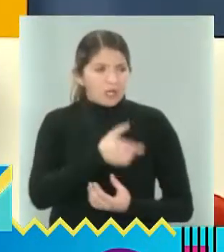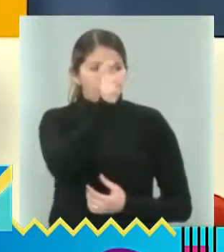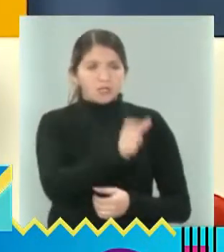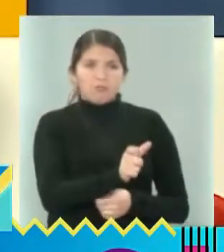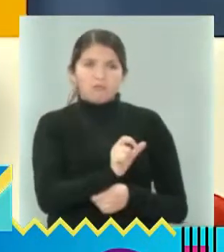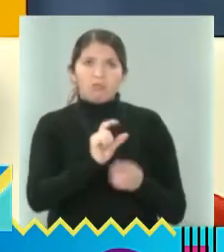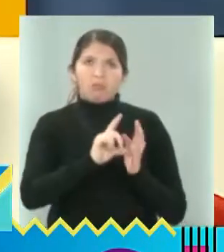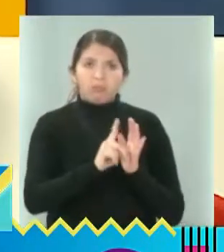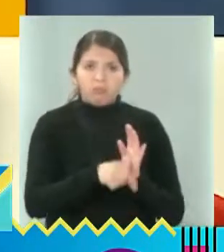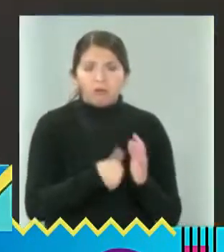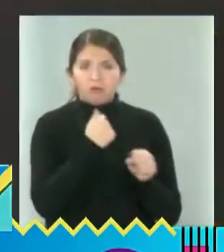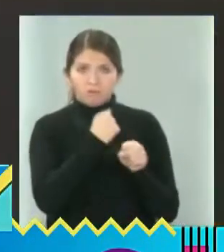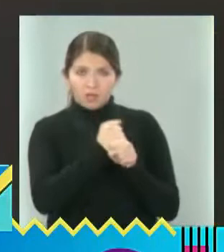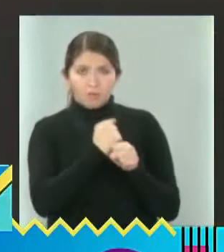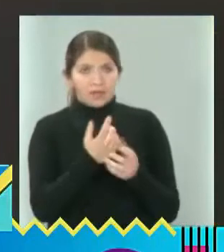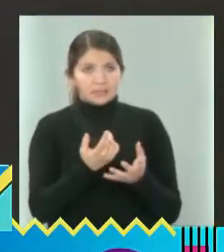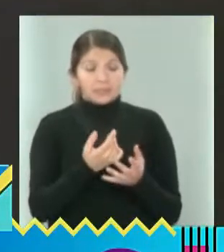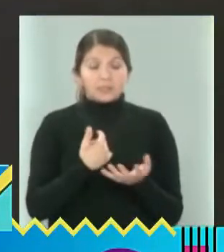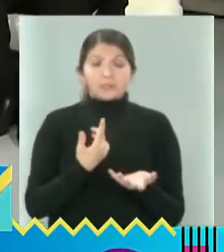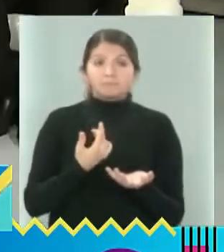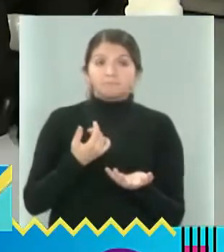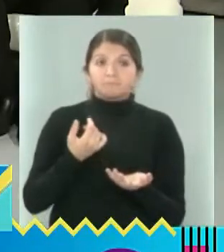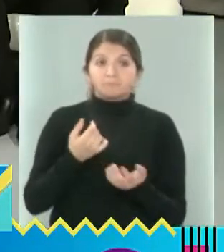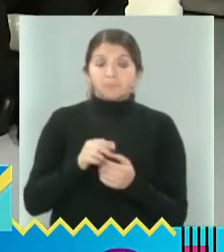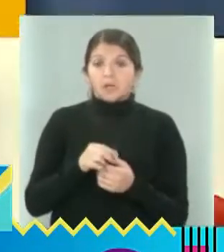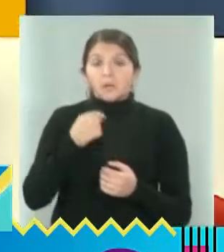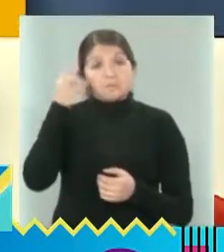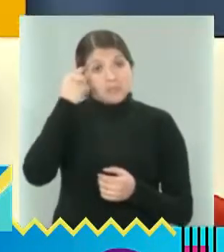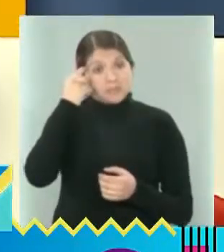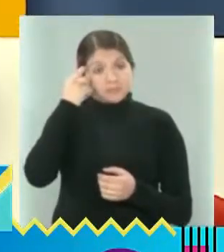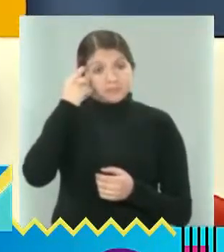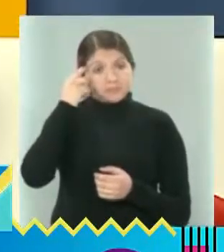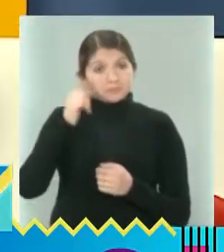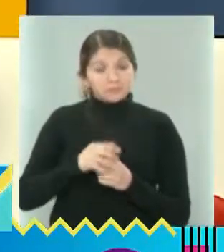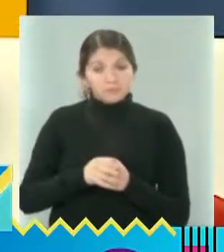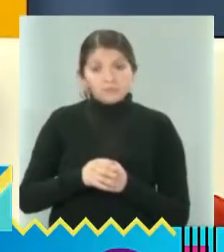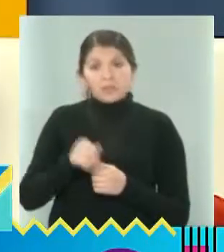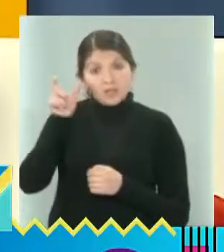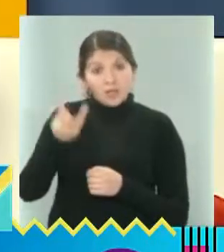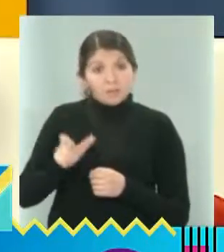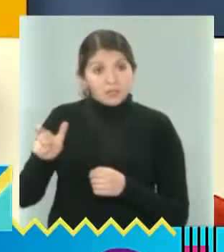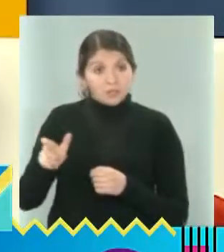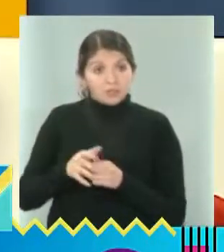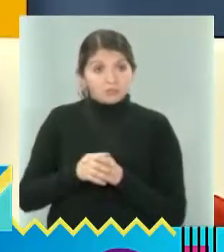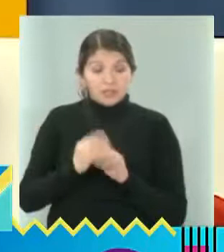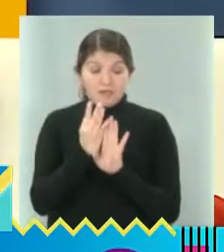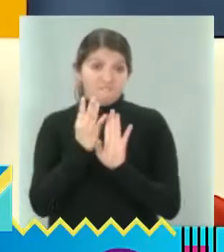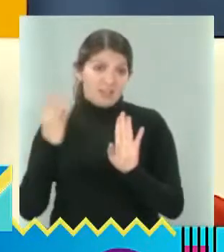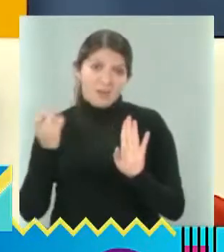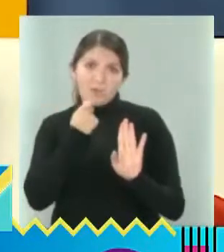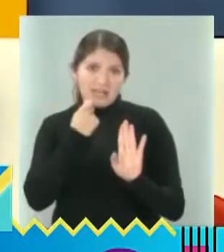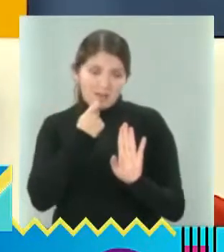persona. Seguramente, pero también hay otra parte. Porque no habrán estado los 30, 40 que estaban ahí esperando